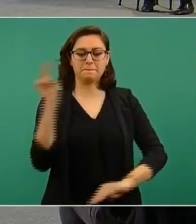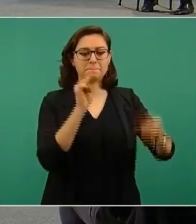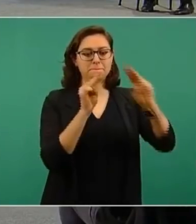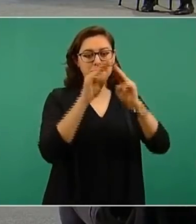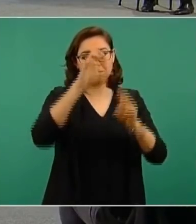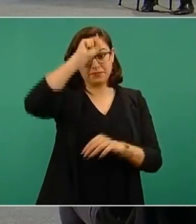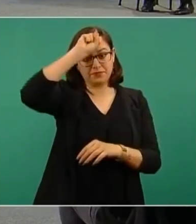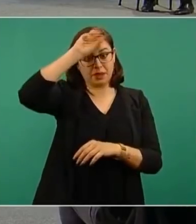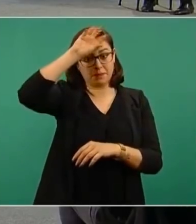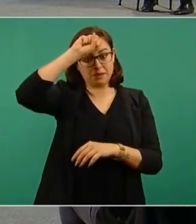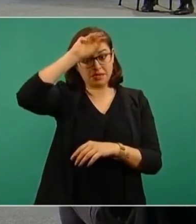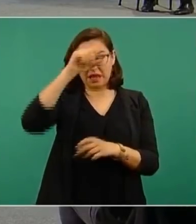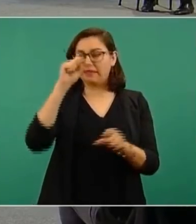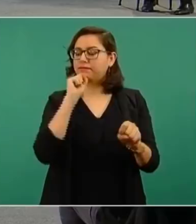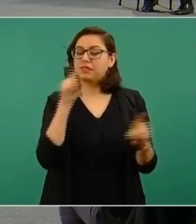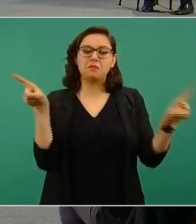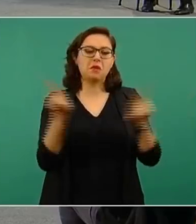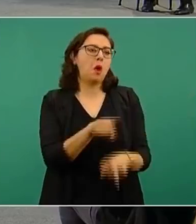como confeti,